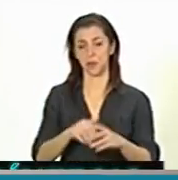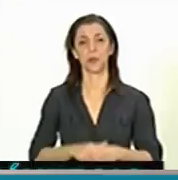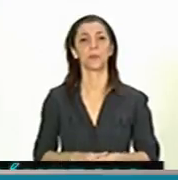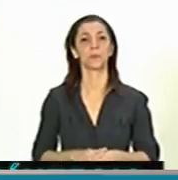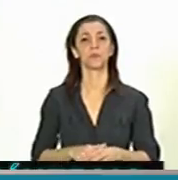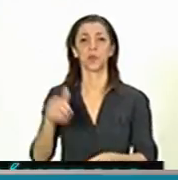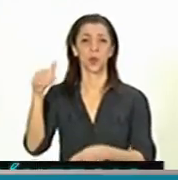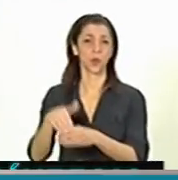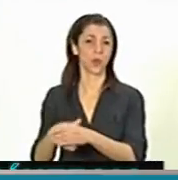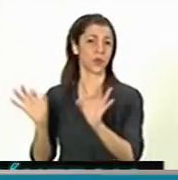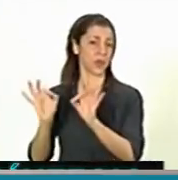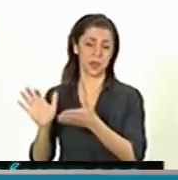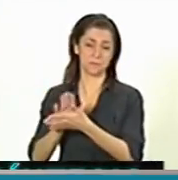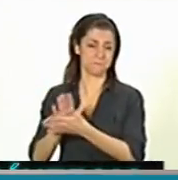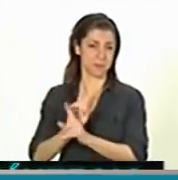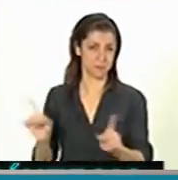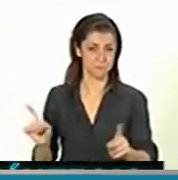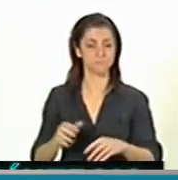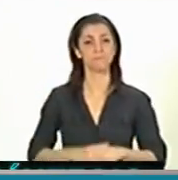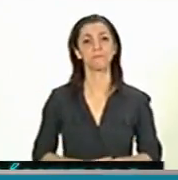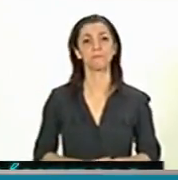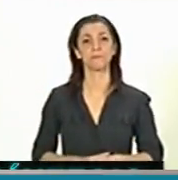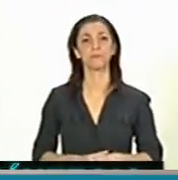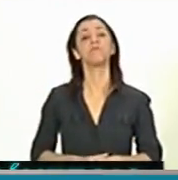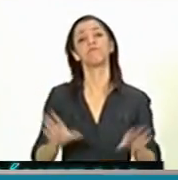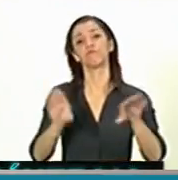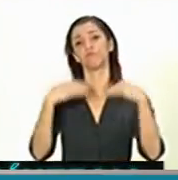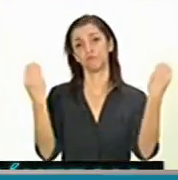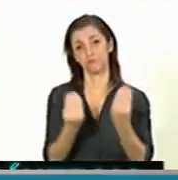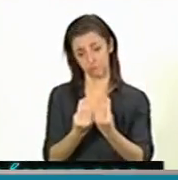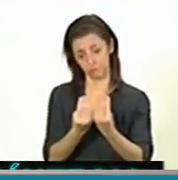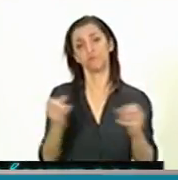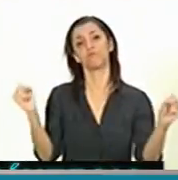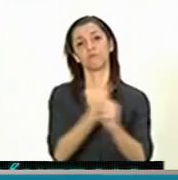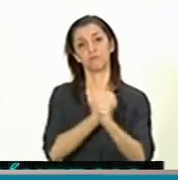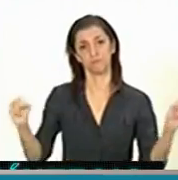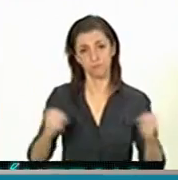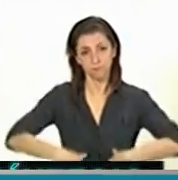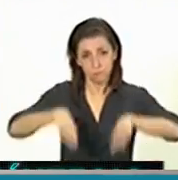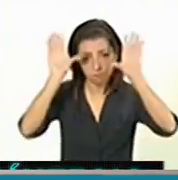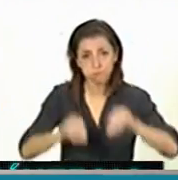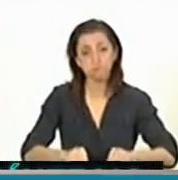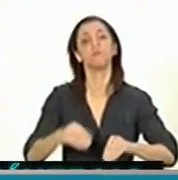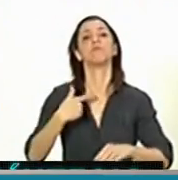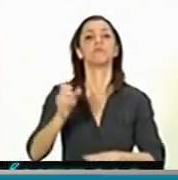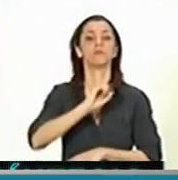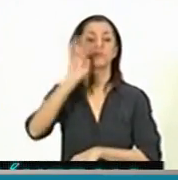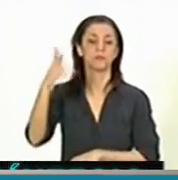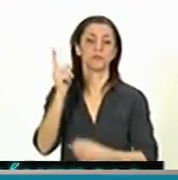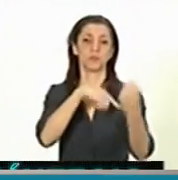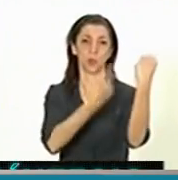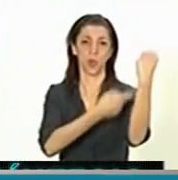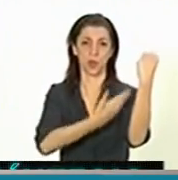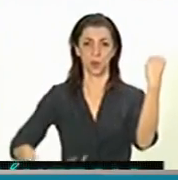sus mamás. De femicidio, sí. Al revés, ¿no? Digamos, en caso de que una mamá haya matado a su pareja y ese hijo también quedó